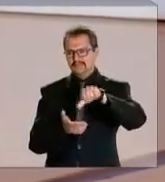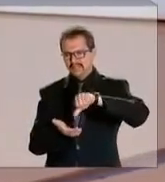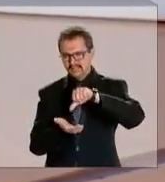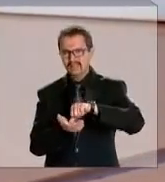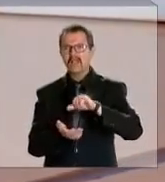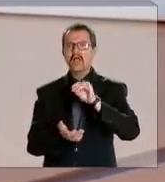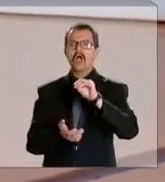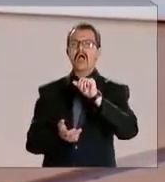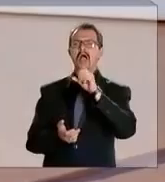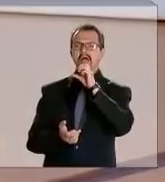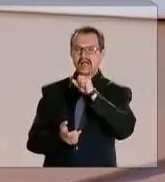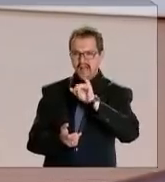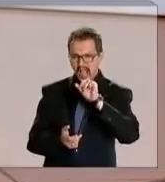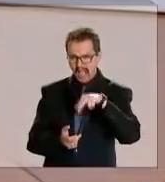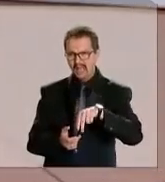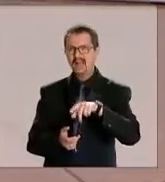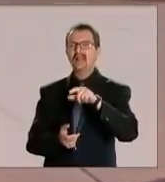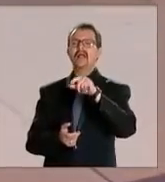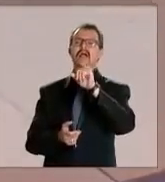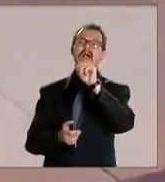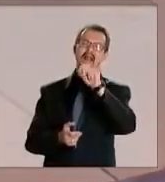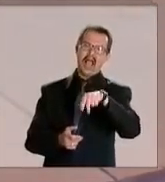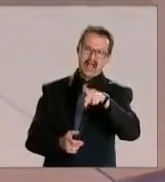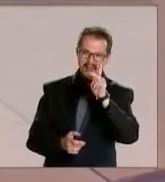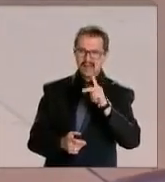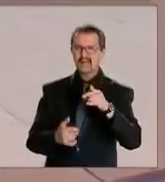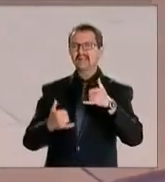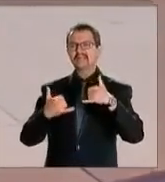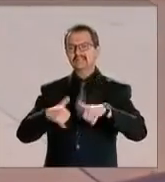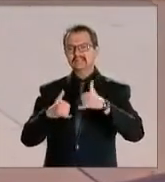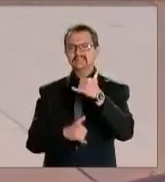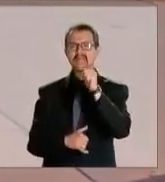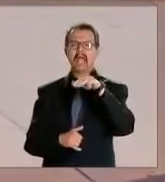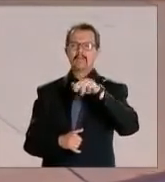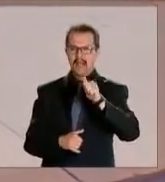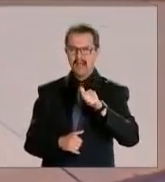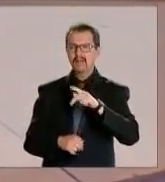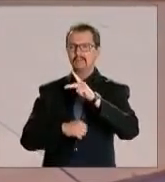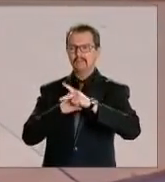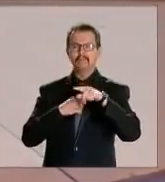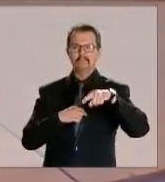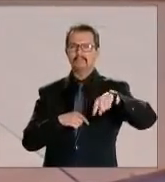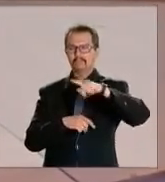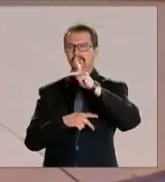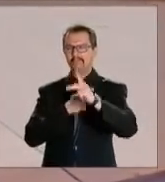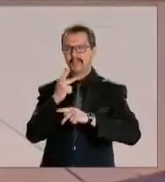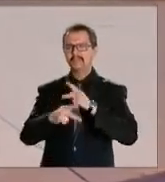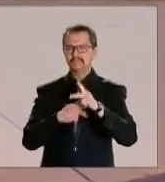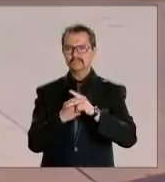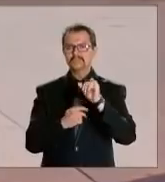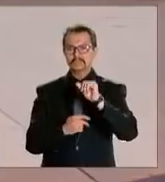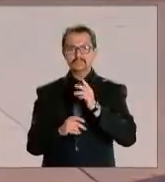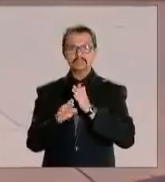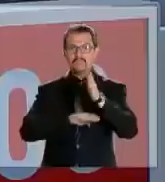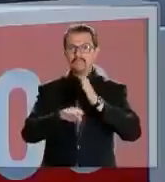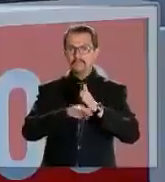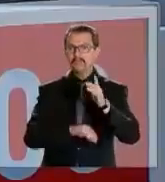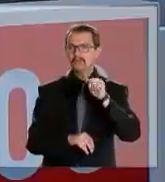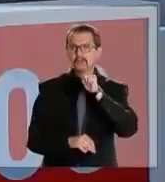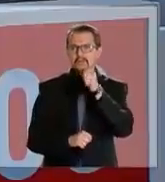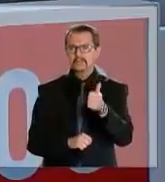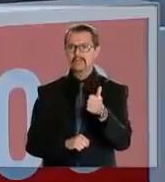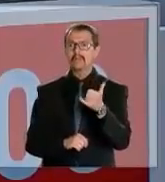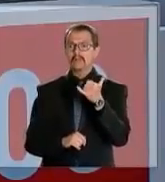ellos tengan un control cuantos terroristas han entrado por méxico eeuu 0 vamos a poner todo sobre la mesa con firmeza